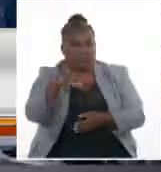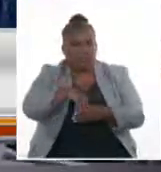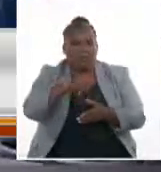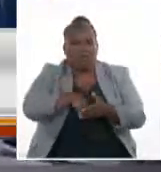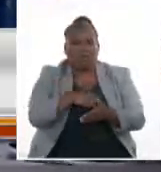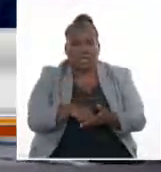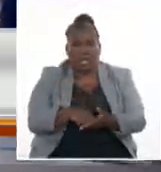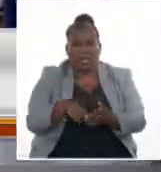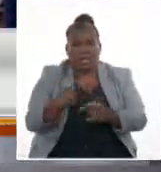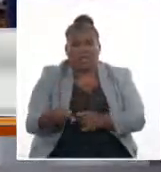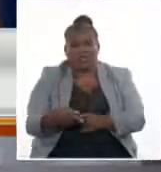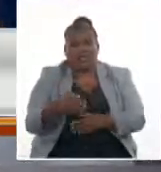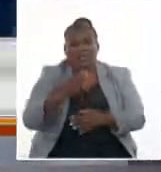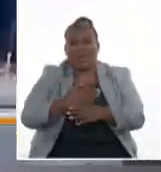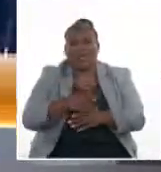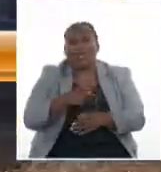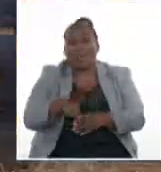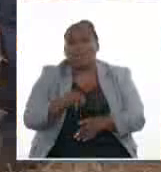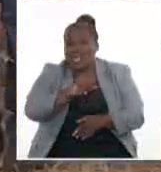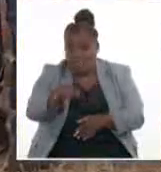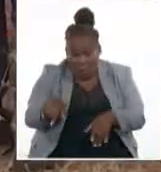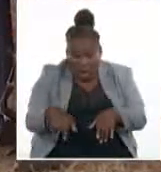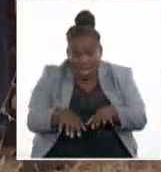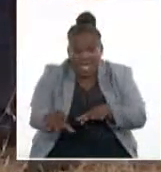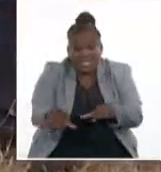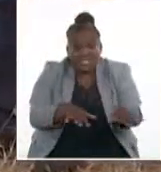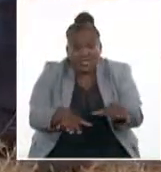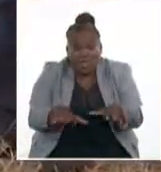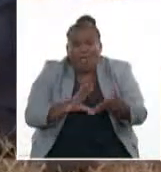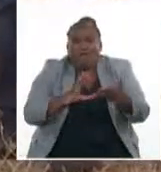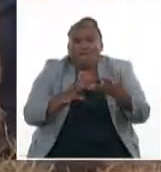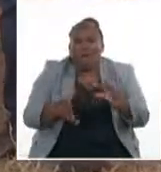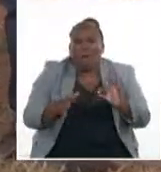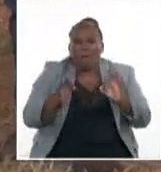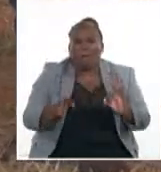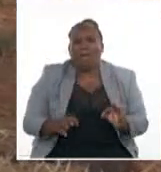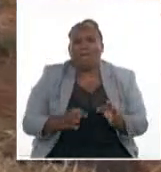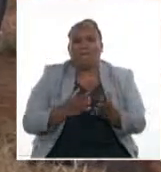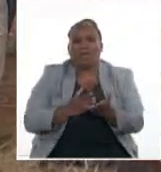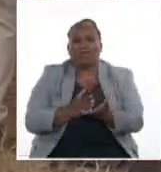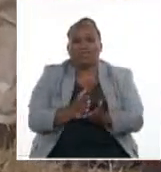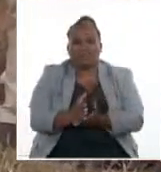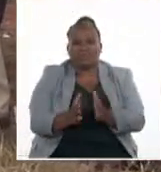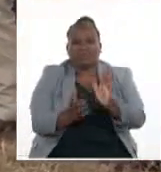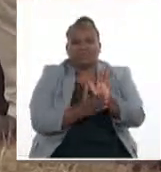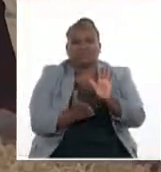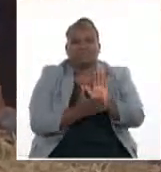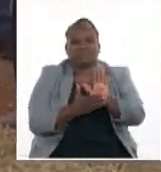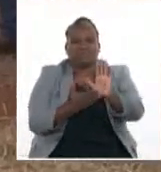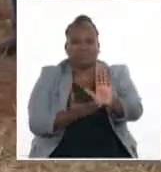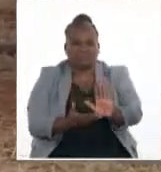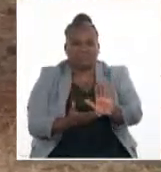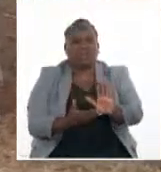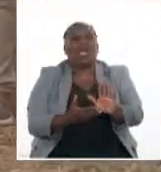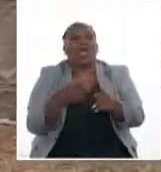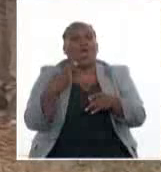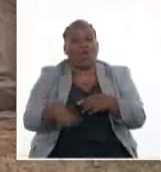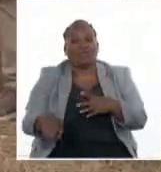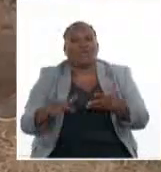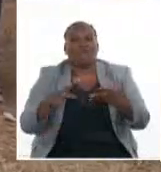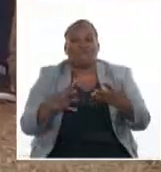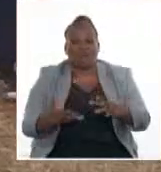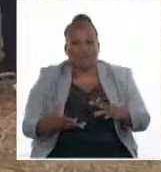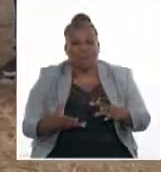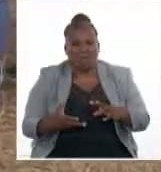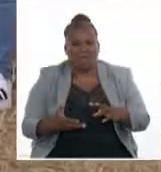Esperamos que con acciones de este tipo sigamos demostrando que hay otras maneras